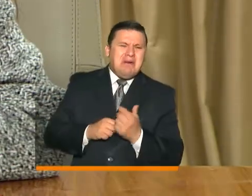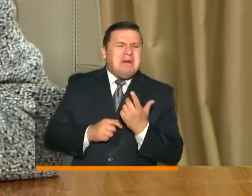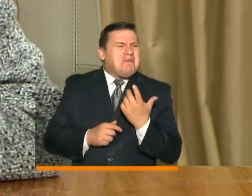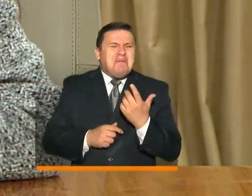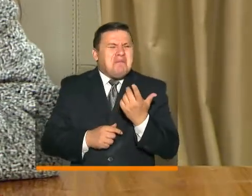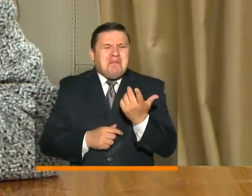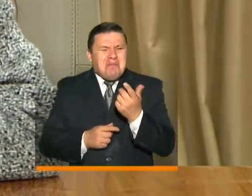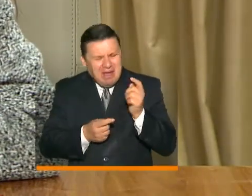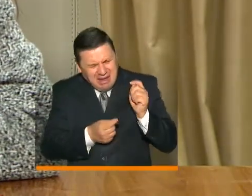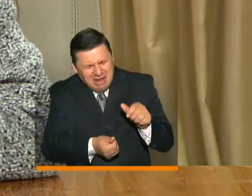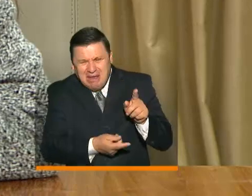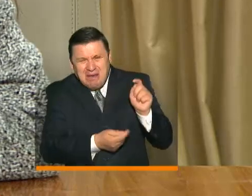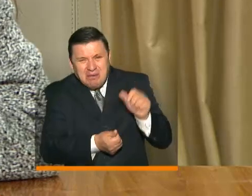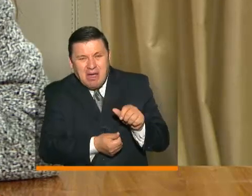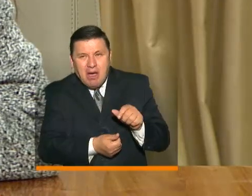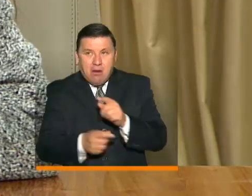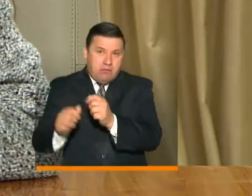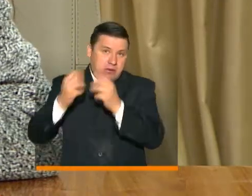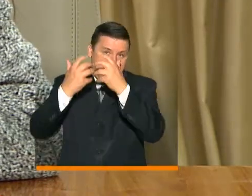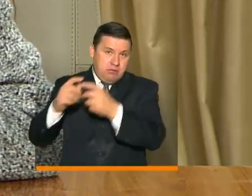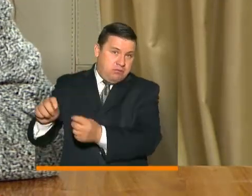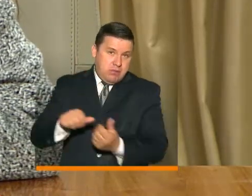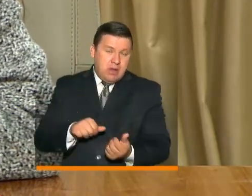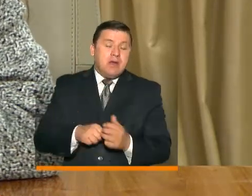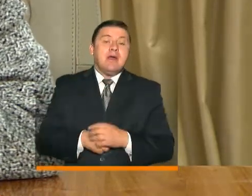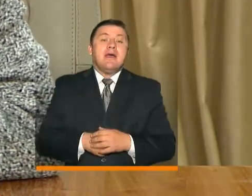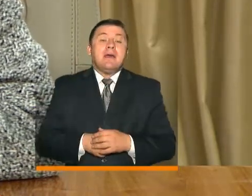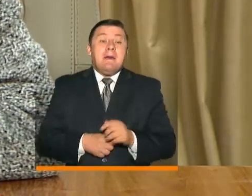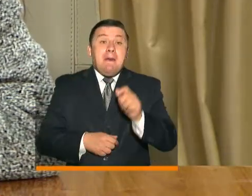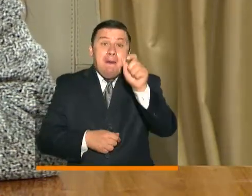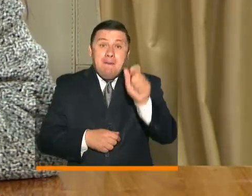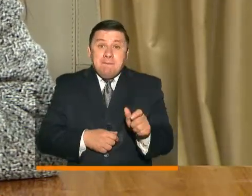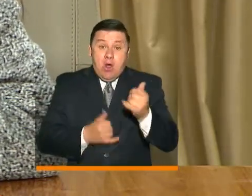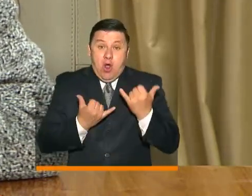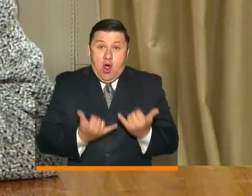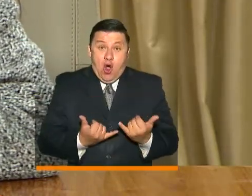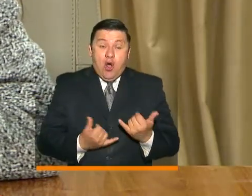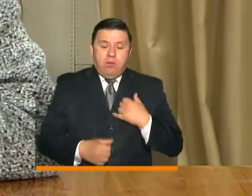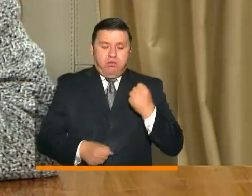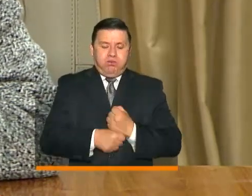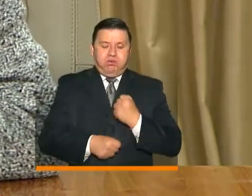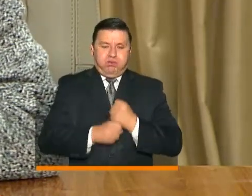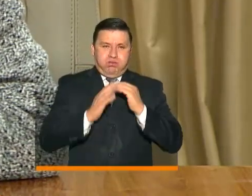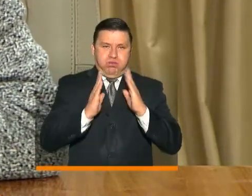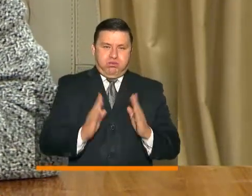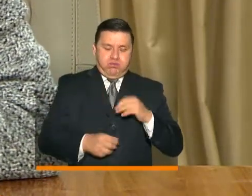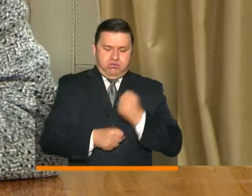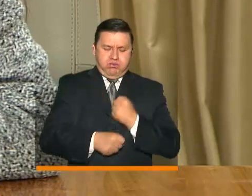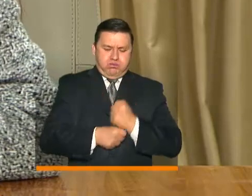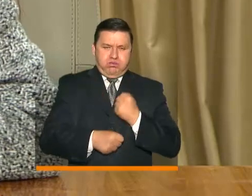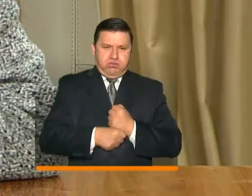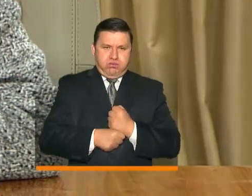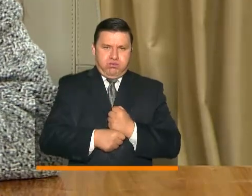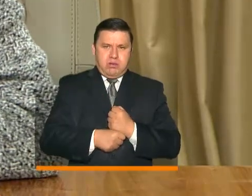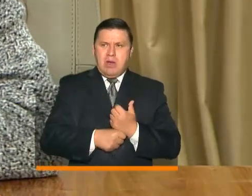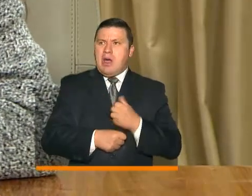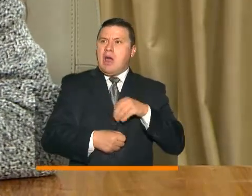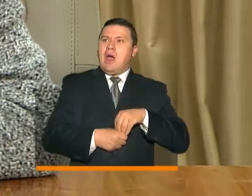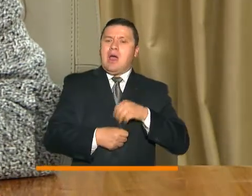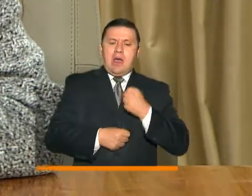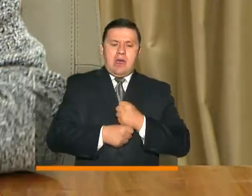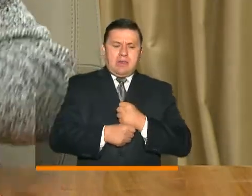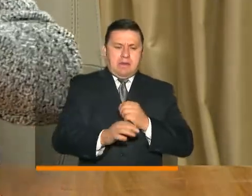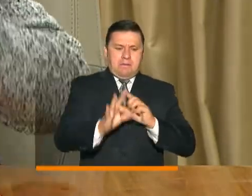aquellas personas, el auxilio de la conectividad, es para aquellas personas que hoy están trabajando en casa o trabajo remoto,